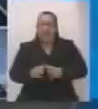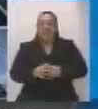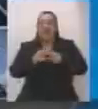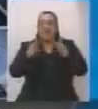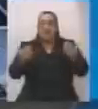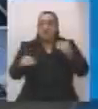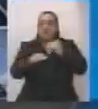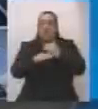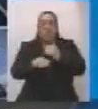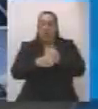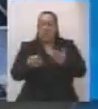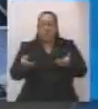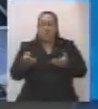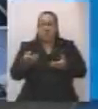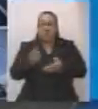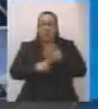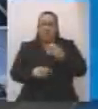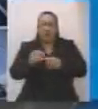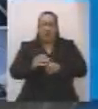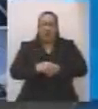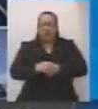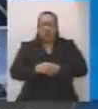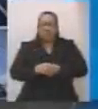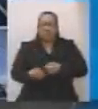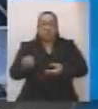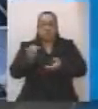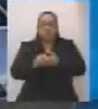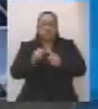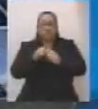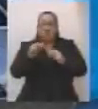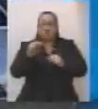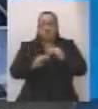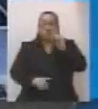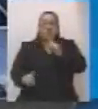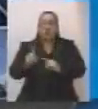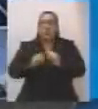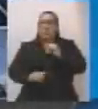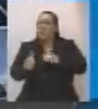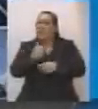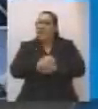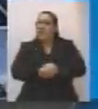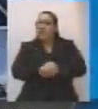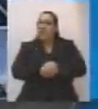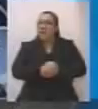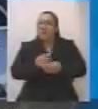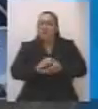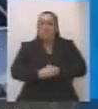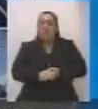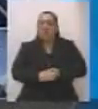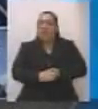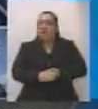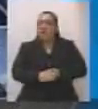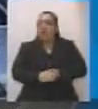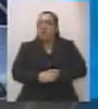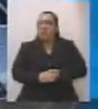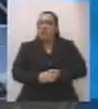enormes desigualdades de ingreso que se oponen a la igualdad de oportunidades. Así que esa es una